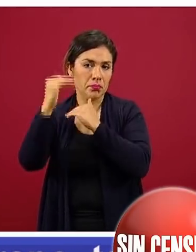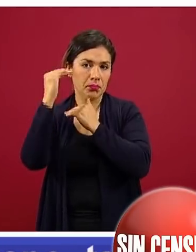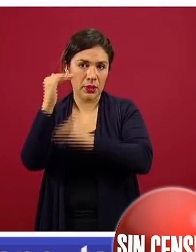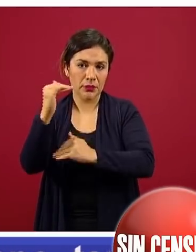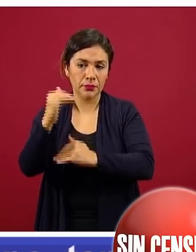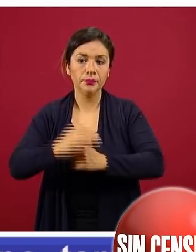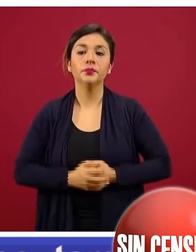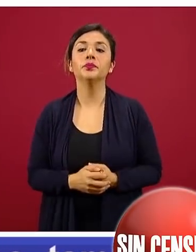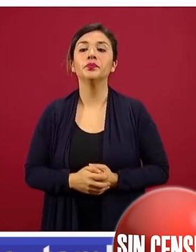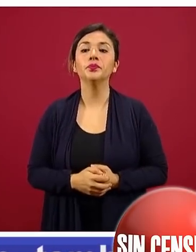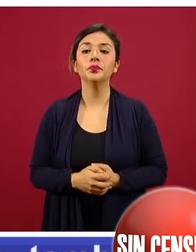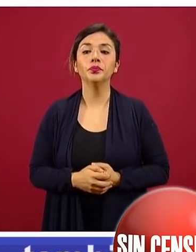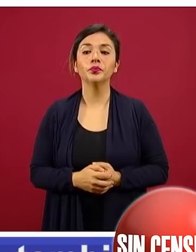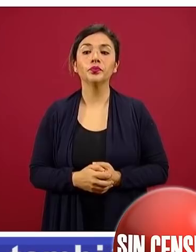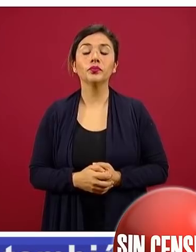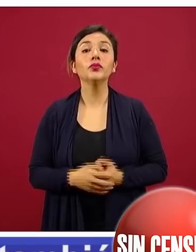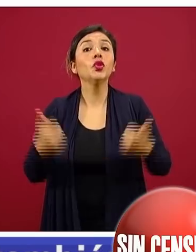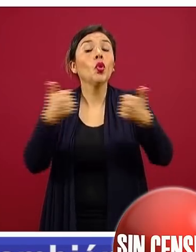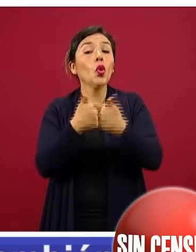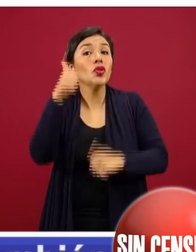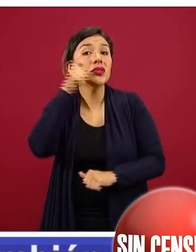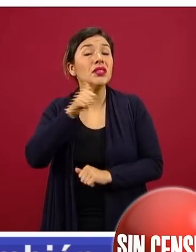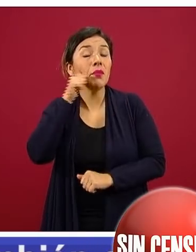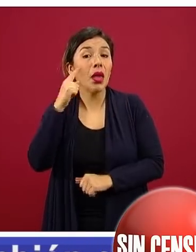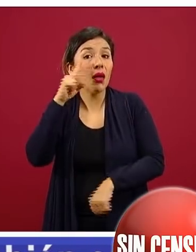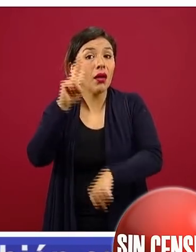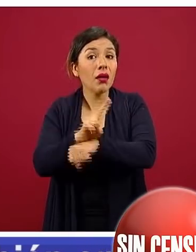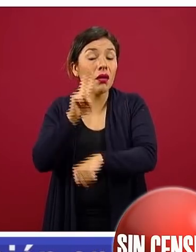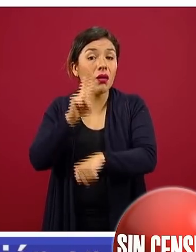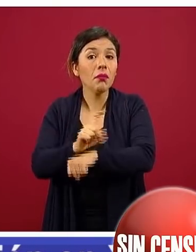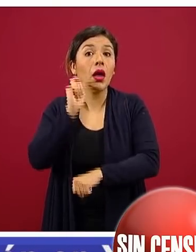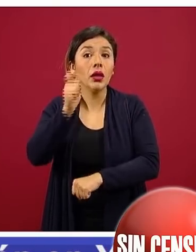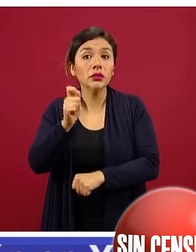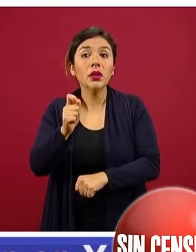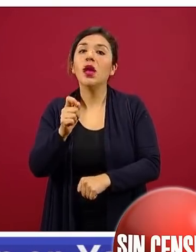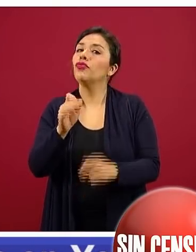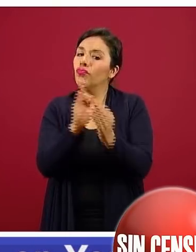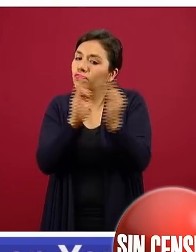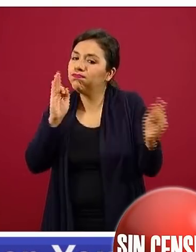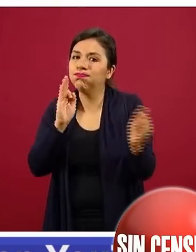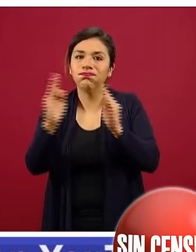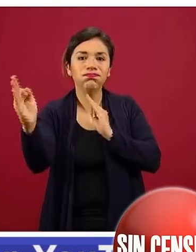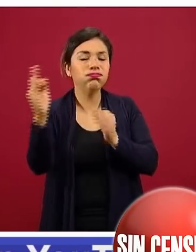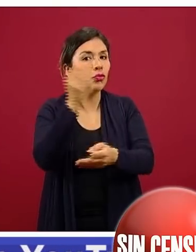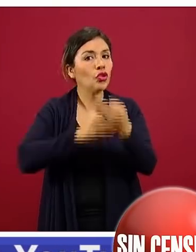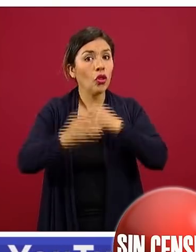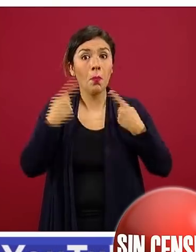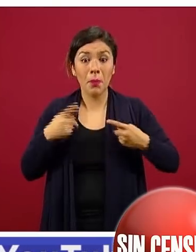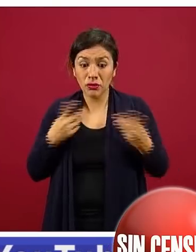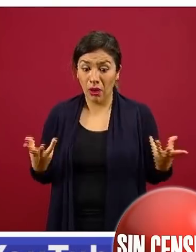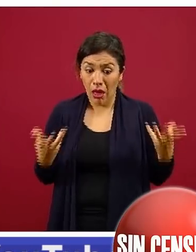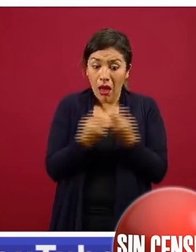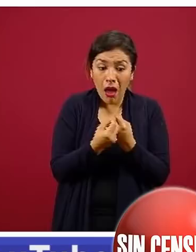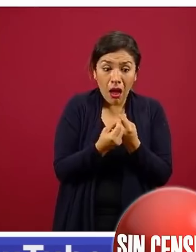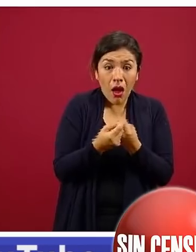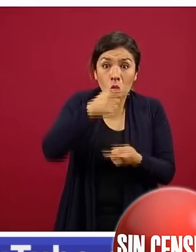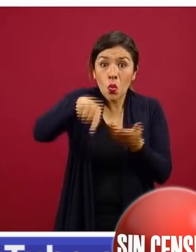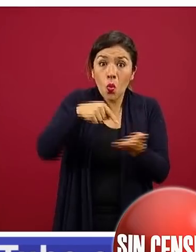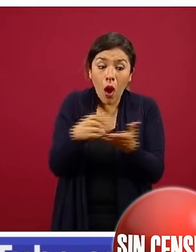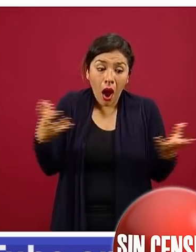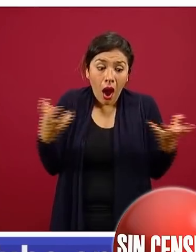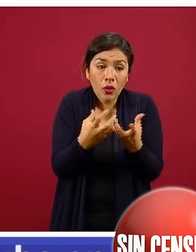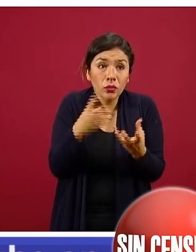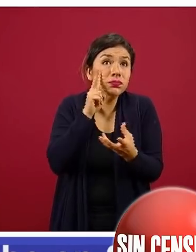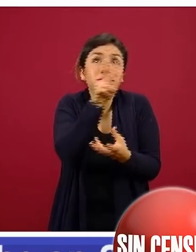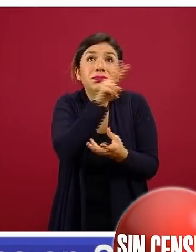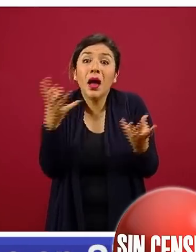semáforo naranja, y procurar que sea a distancia, que no estén las personas congregadas en ese espacio, porque